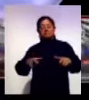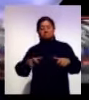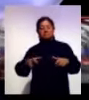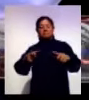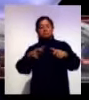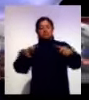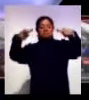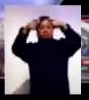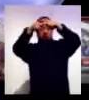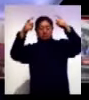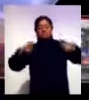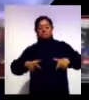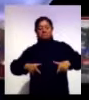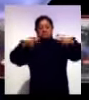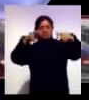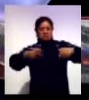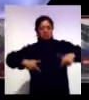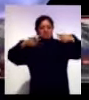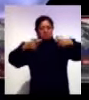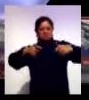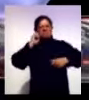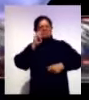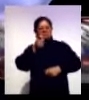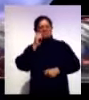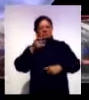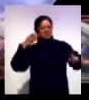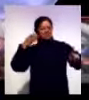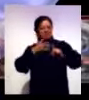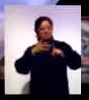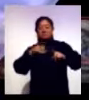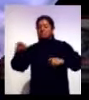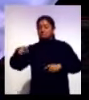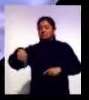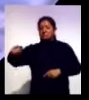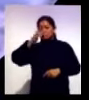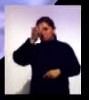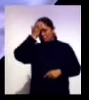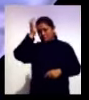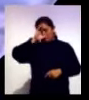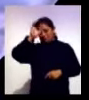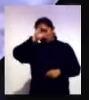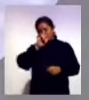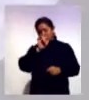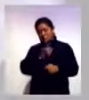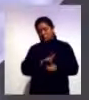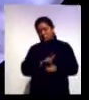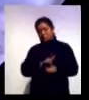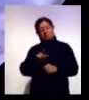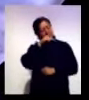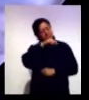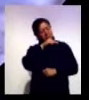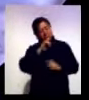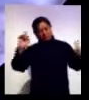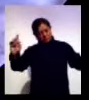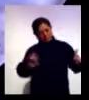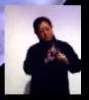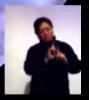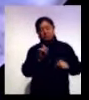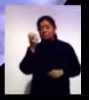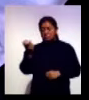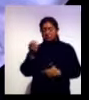El objetivo de Globo Fest es acercar la cultura del globo aerostático al público. La propuesta